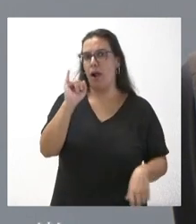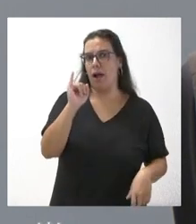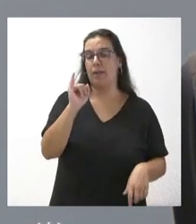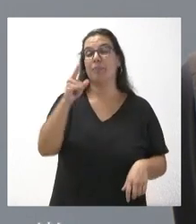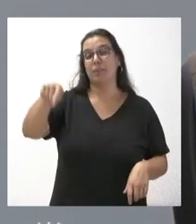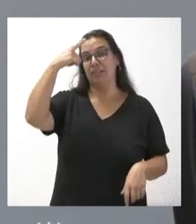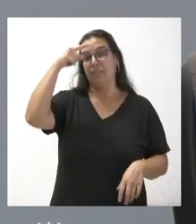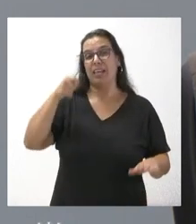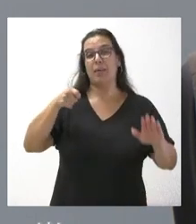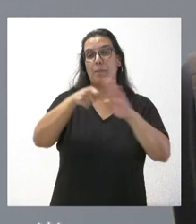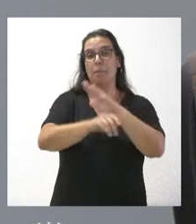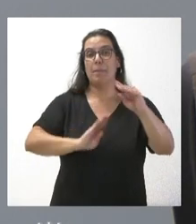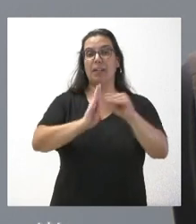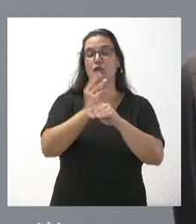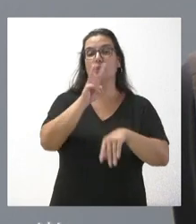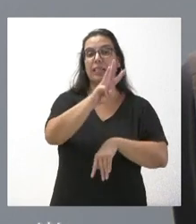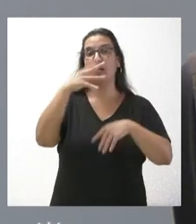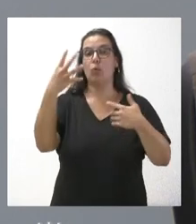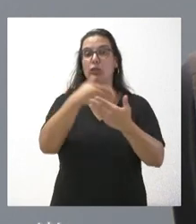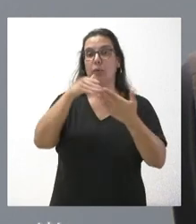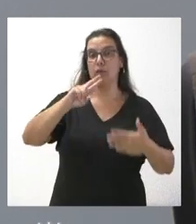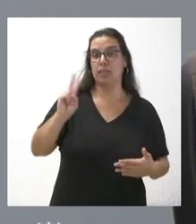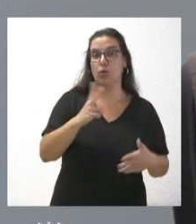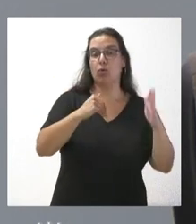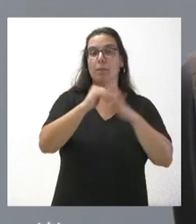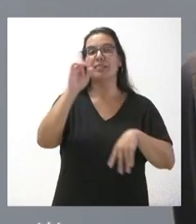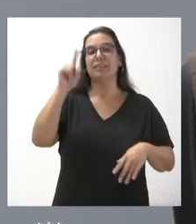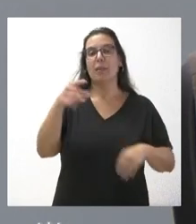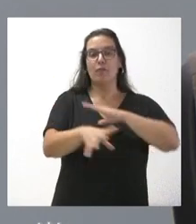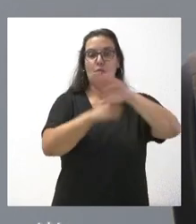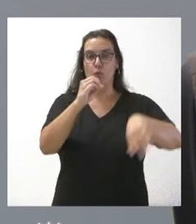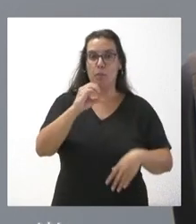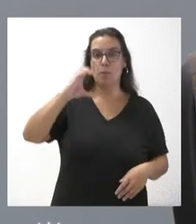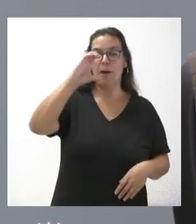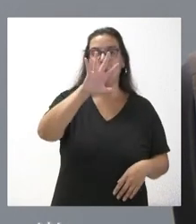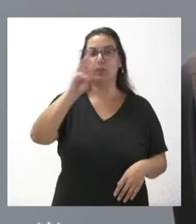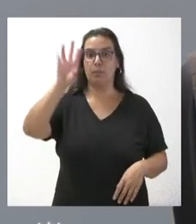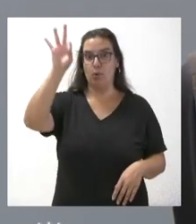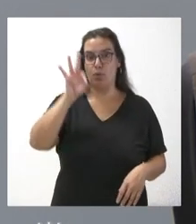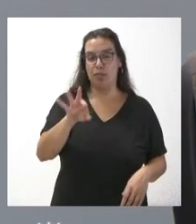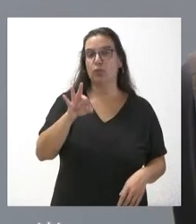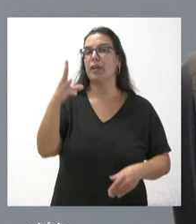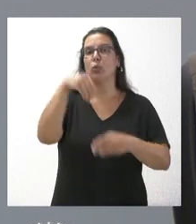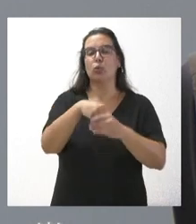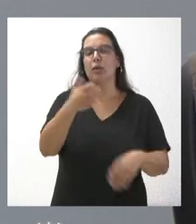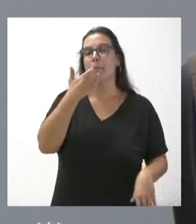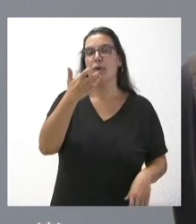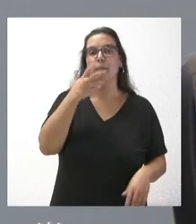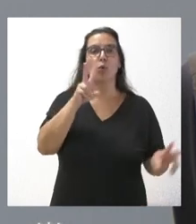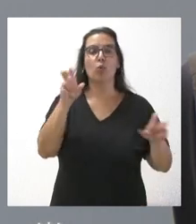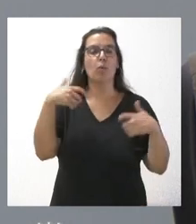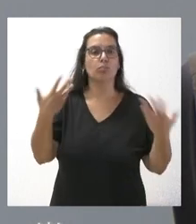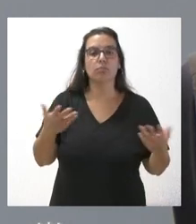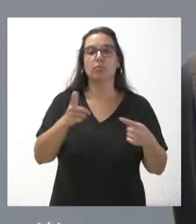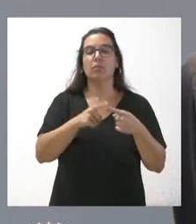ustedes saben, de más de 34 millones de euros y un incremento de fondos del 53%. Incluye, por ejemplo, como principales novedades la